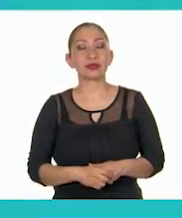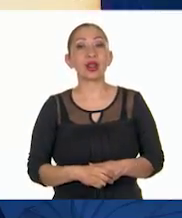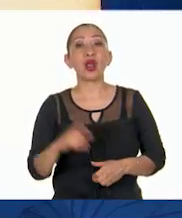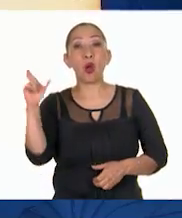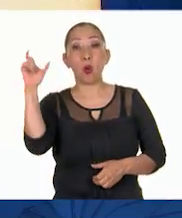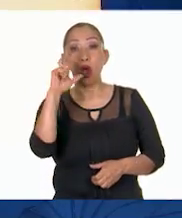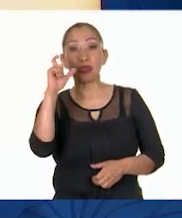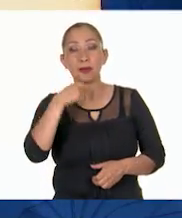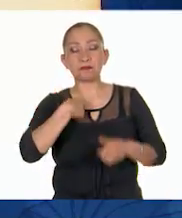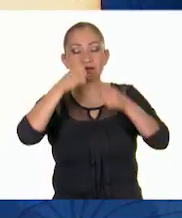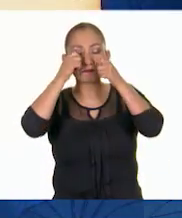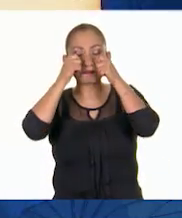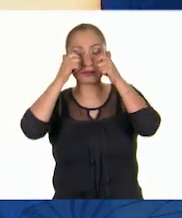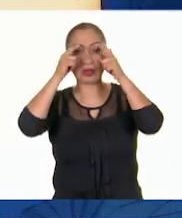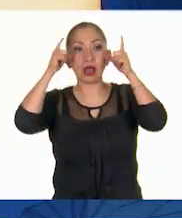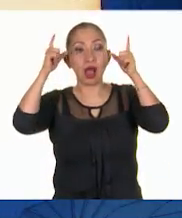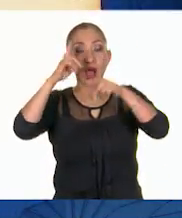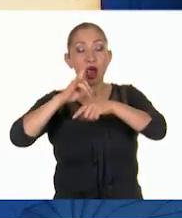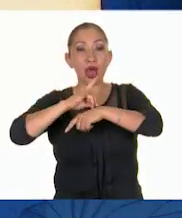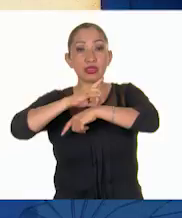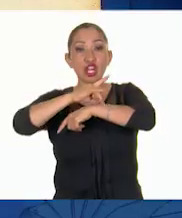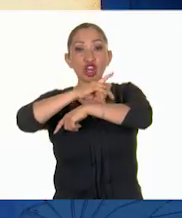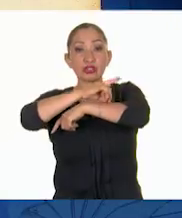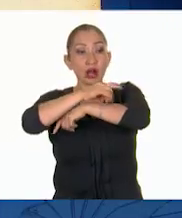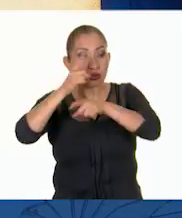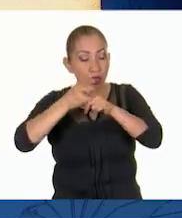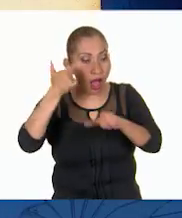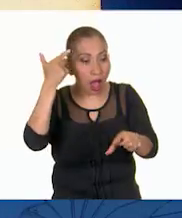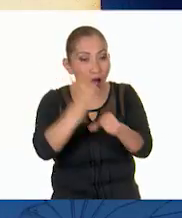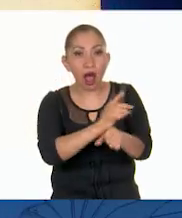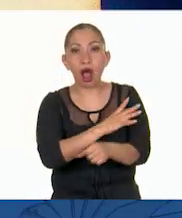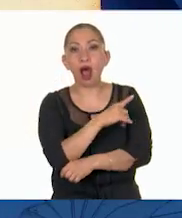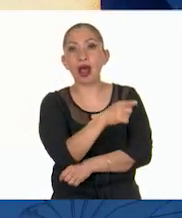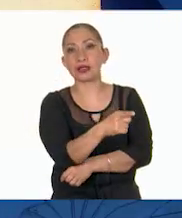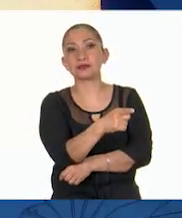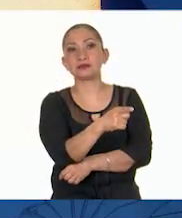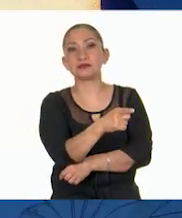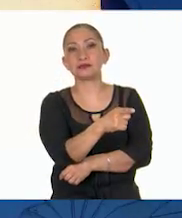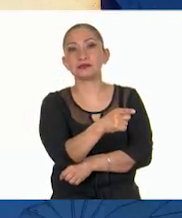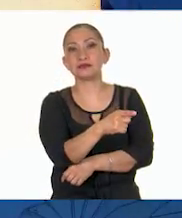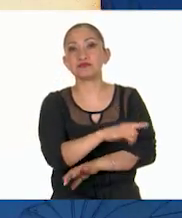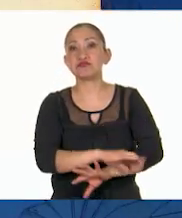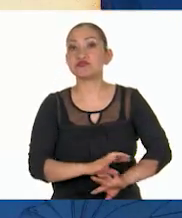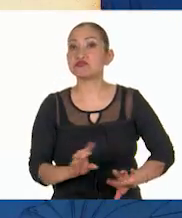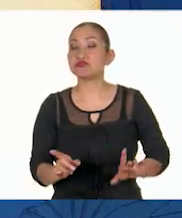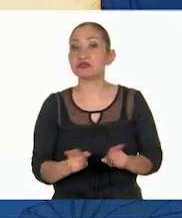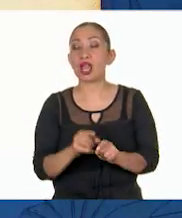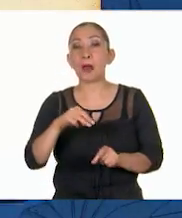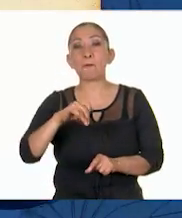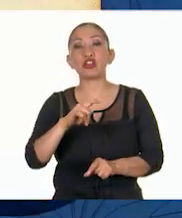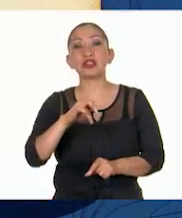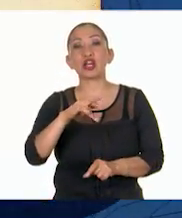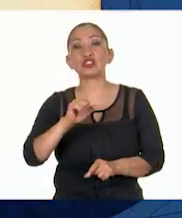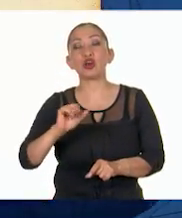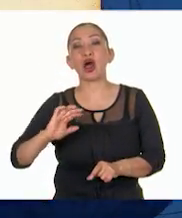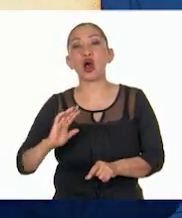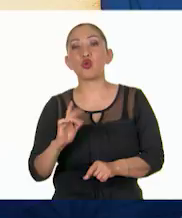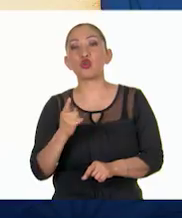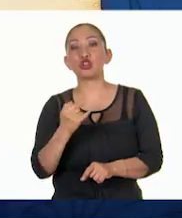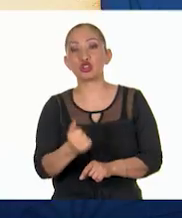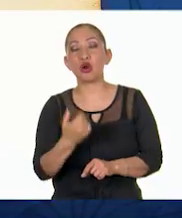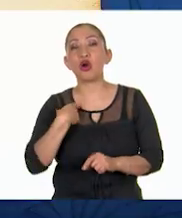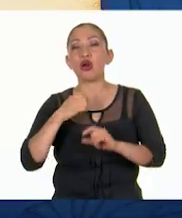cuando despertó, el dinosaurio todavía estaba allí. Monterroso Augusto,